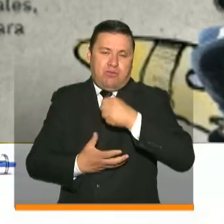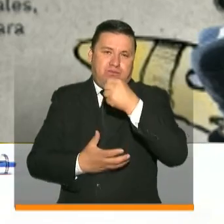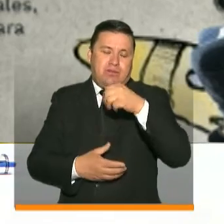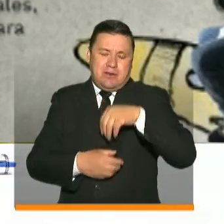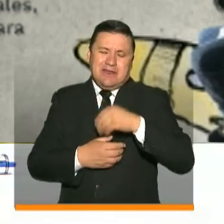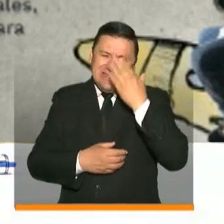coyuntura